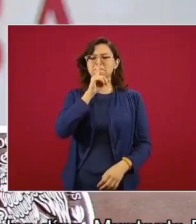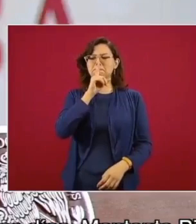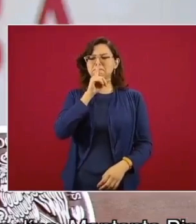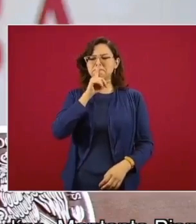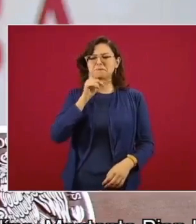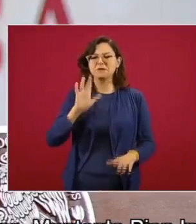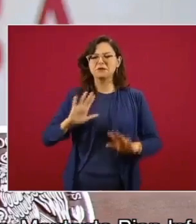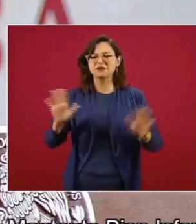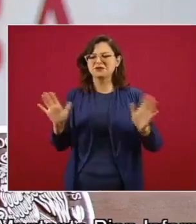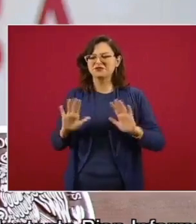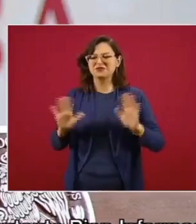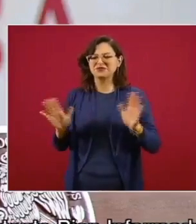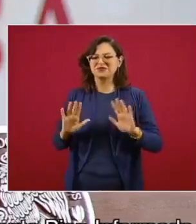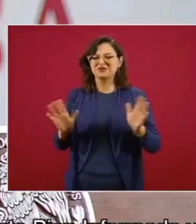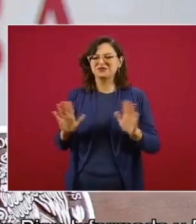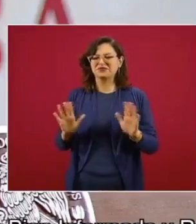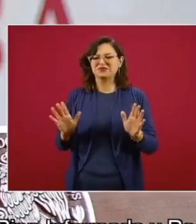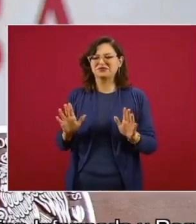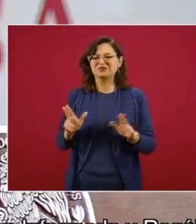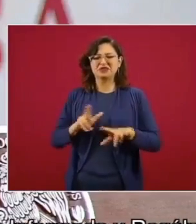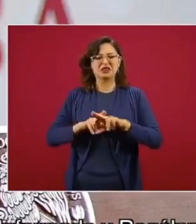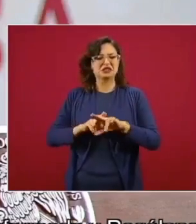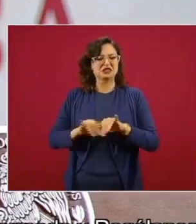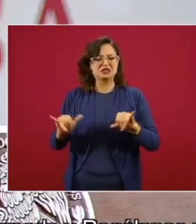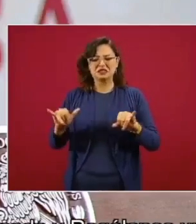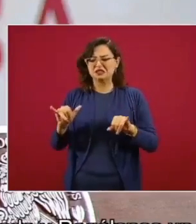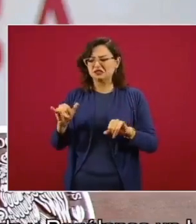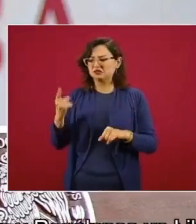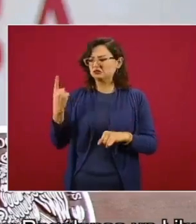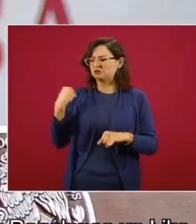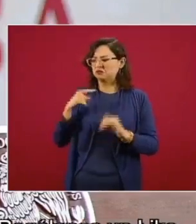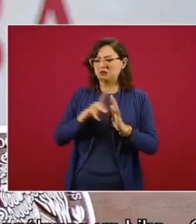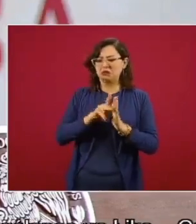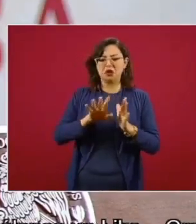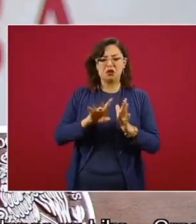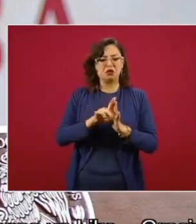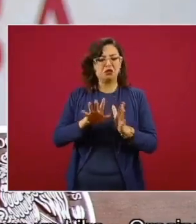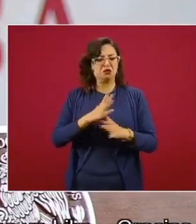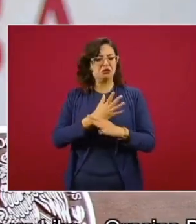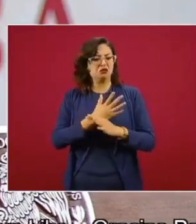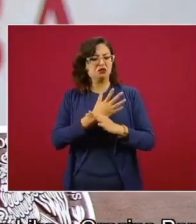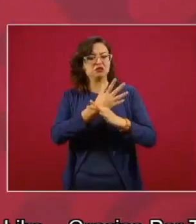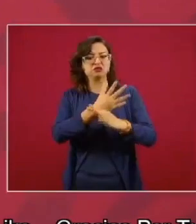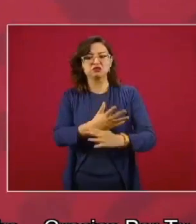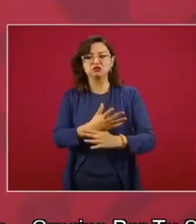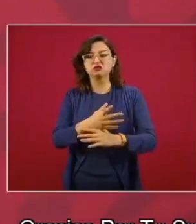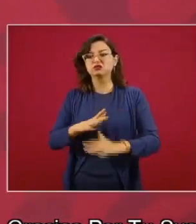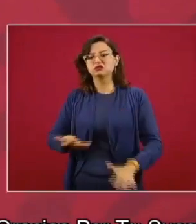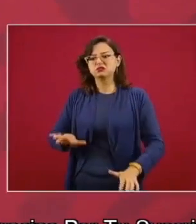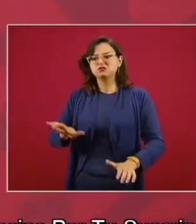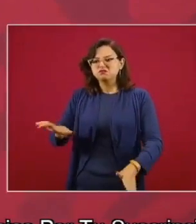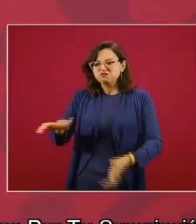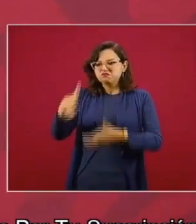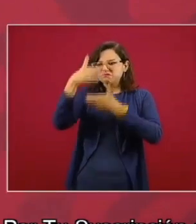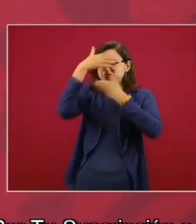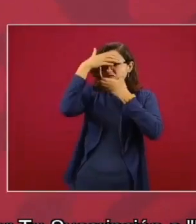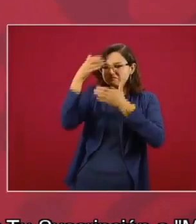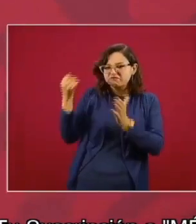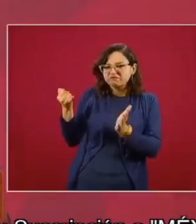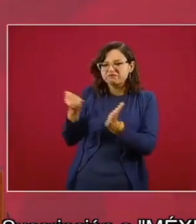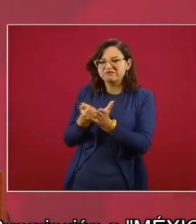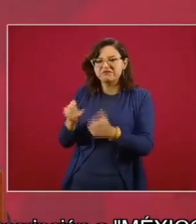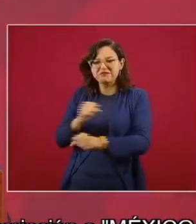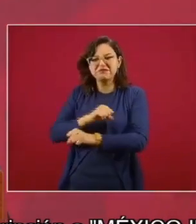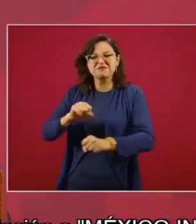ni advertencia, mucho menos, como dijo un periódico conservador, que había terrorismo fiscal.